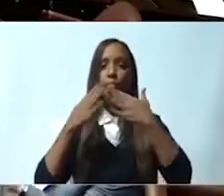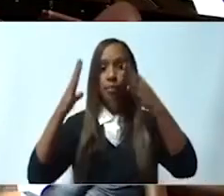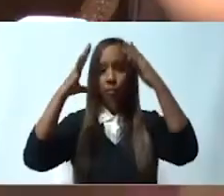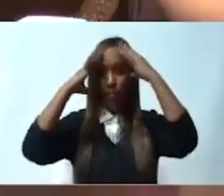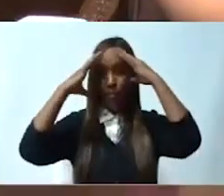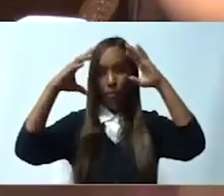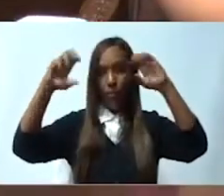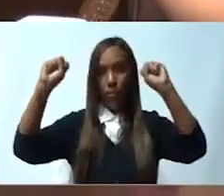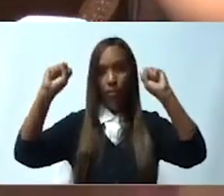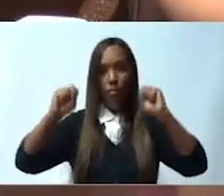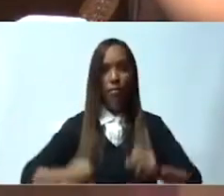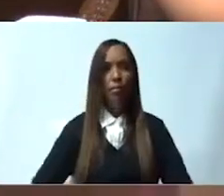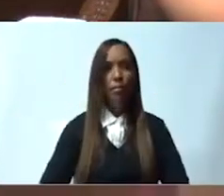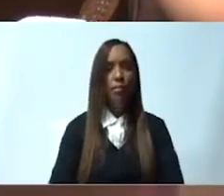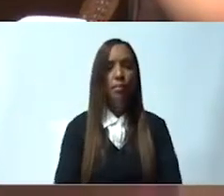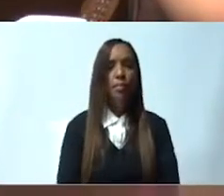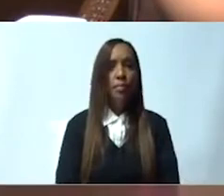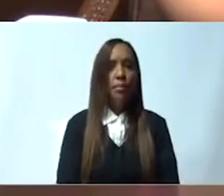Bien.